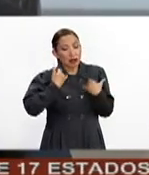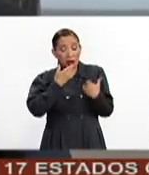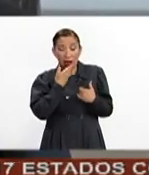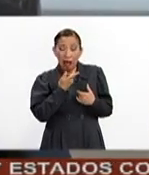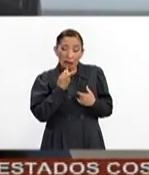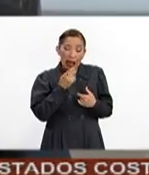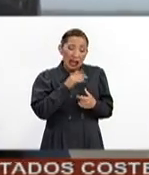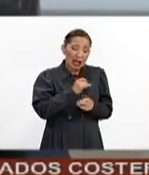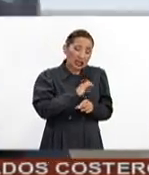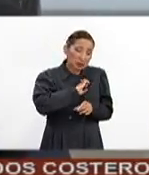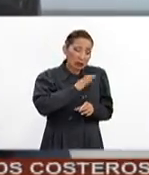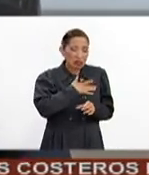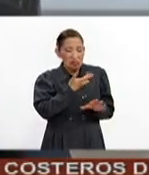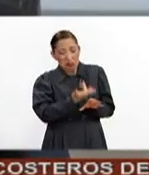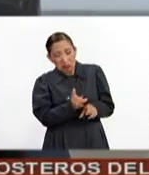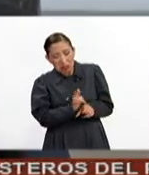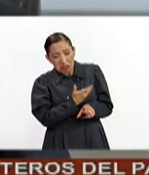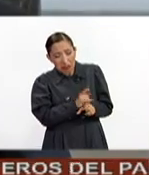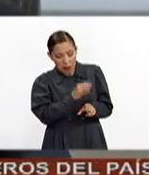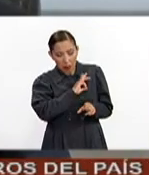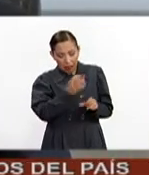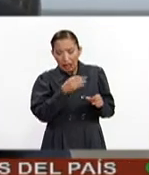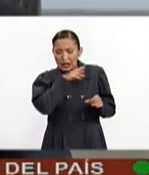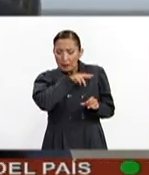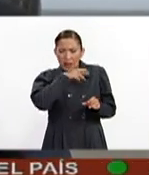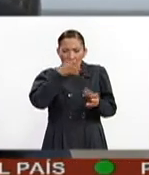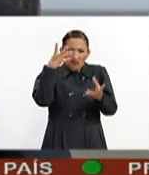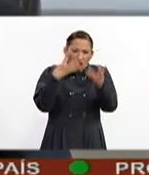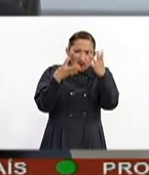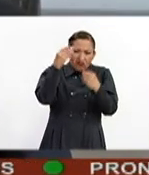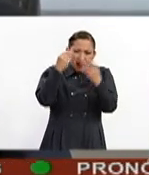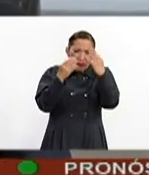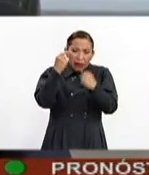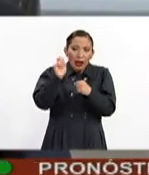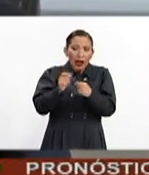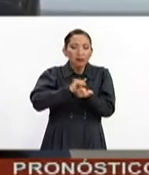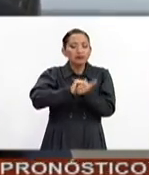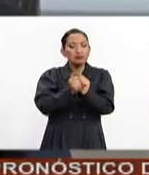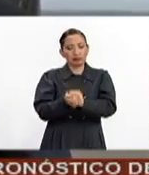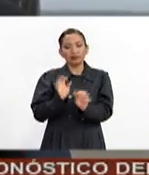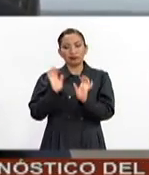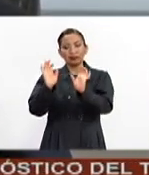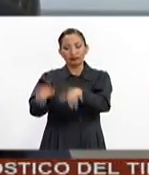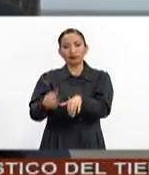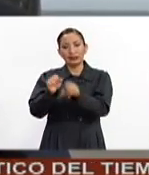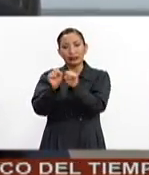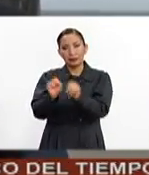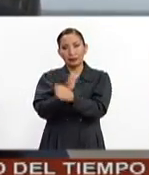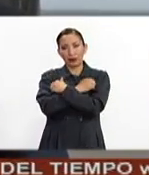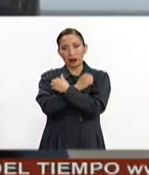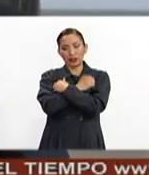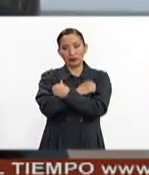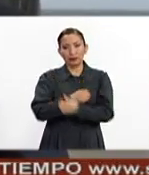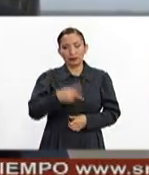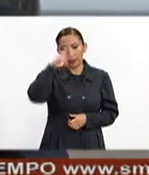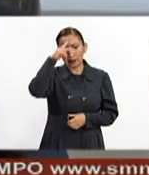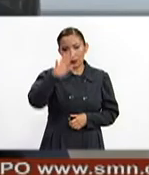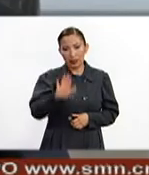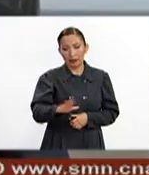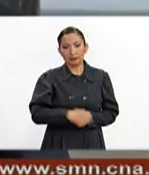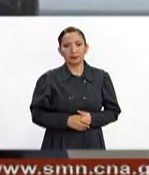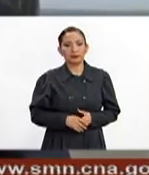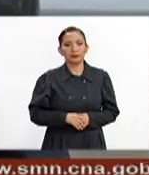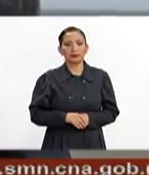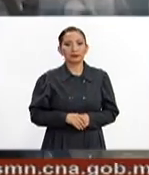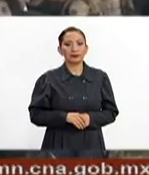bien el español, que puedan tener una introducción muy rápida y eficaz que les permita reintegrarse al sistema educativo